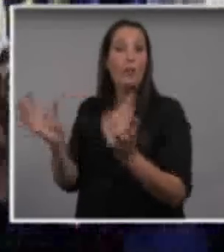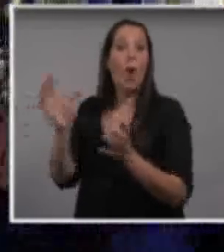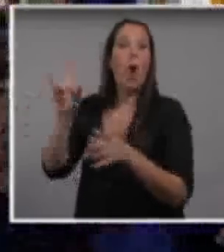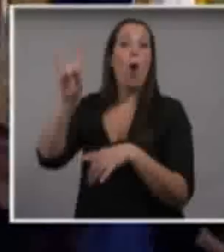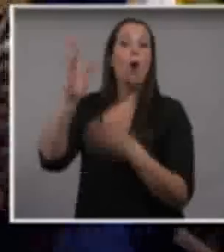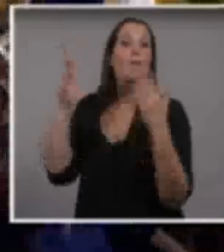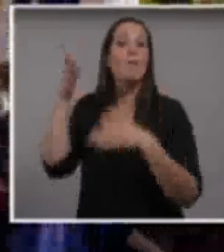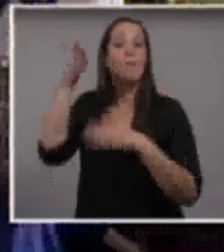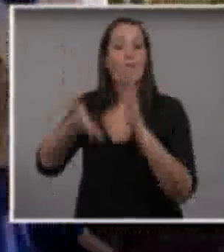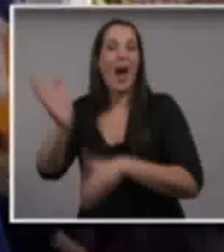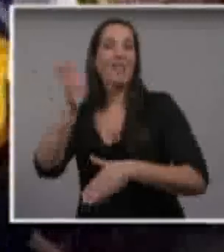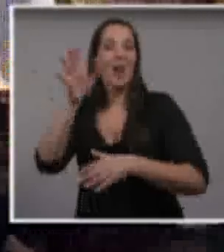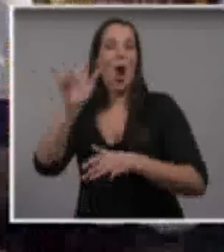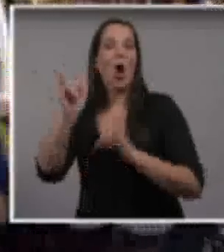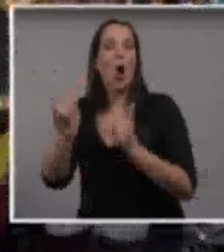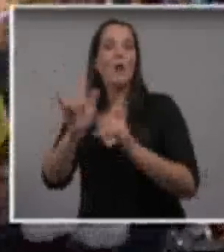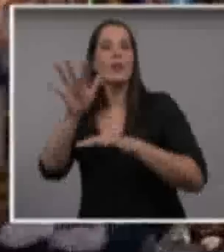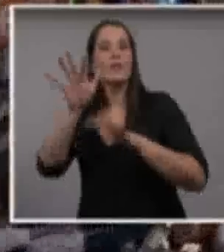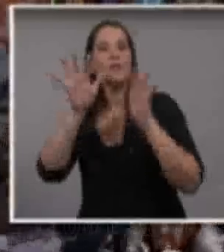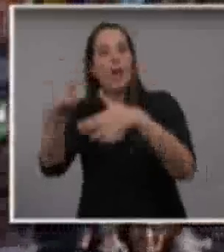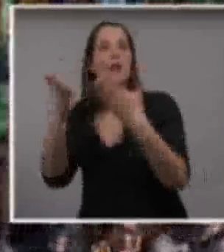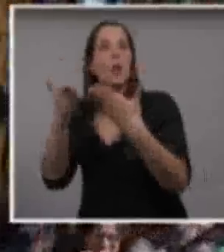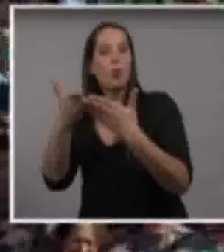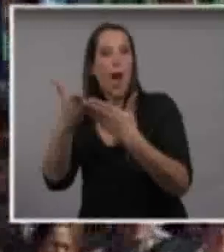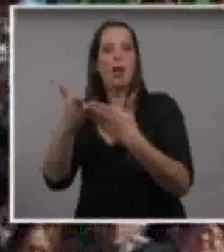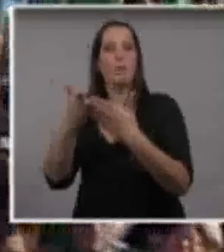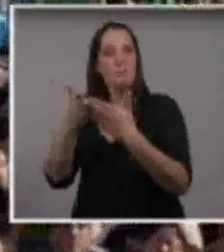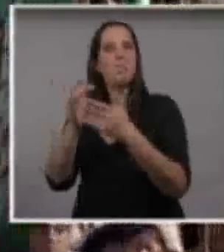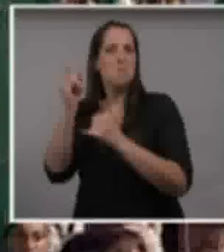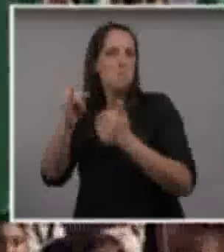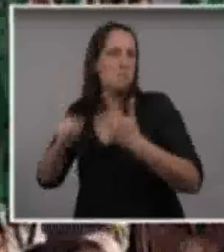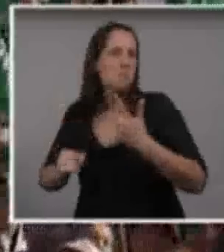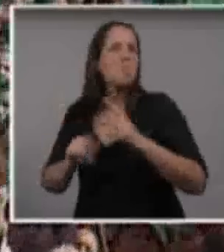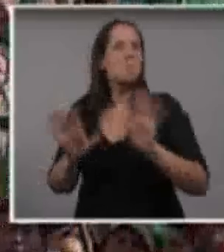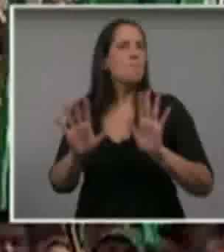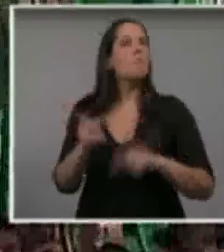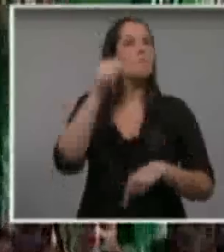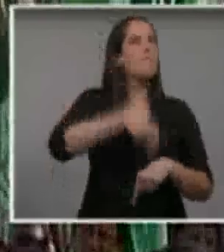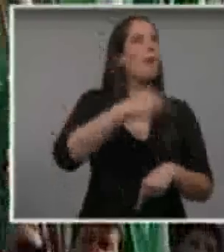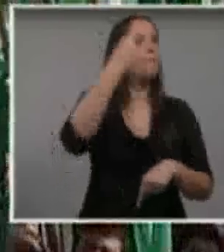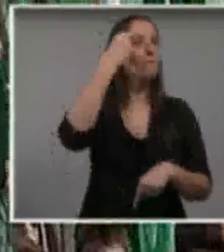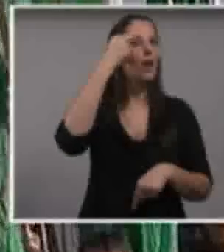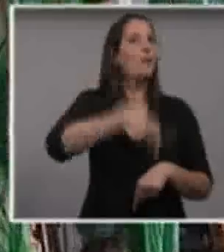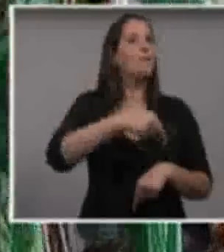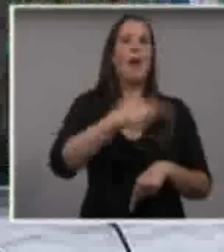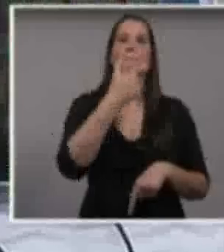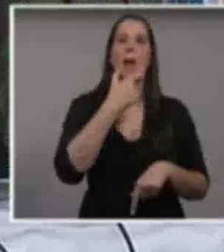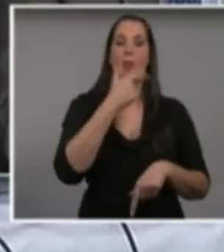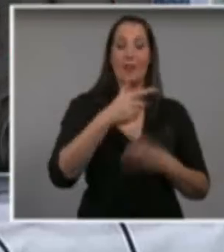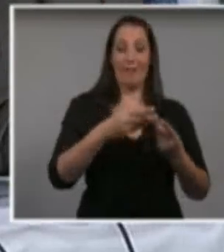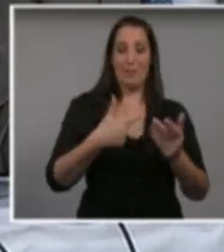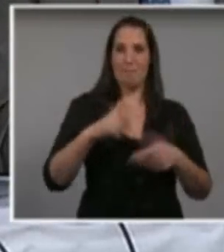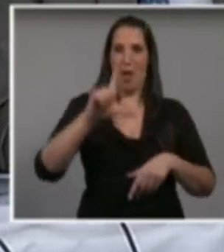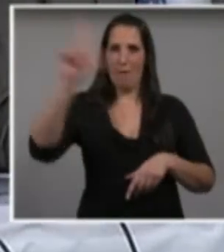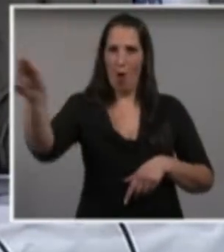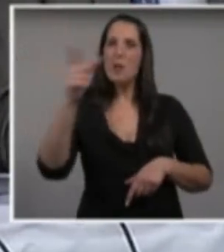de Mendoza comprometiéndome junto al ministro de Economía algo que lo siento y lo entiendo